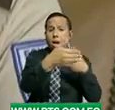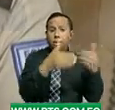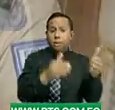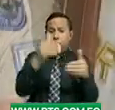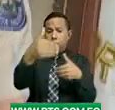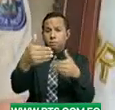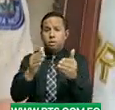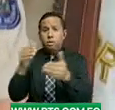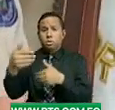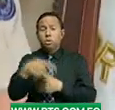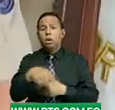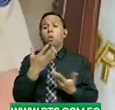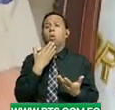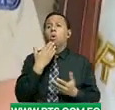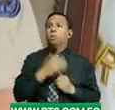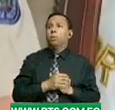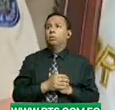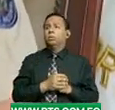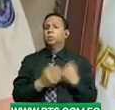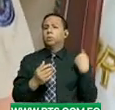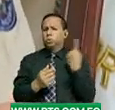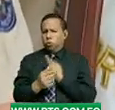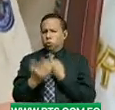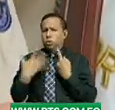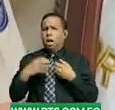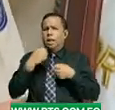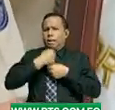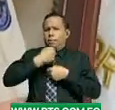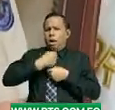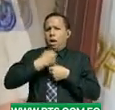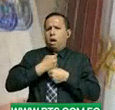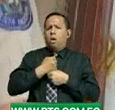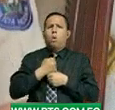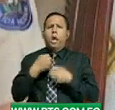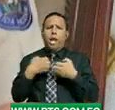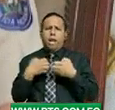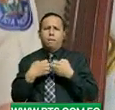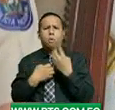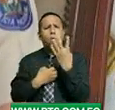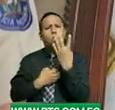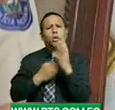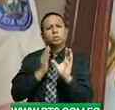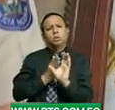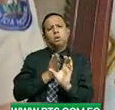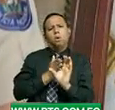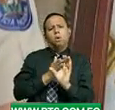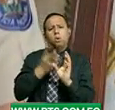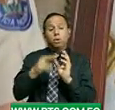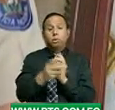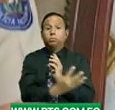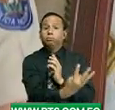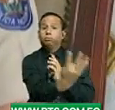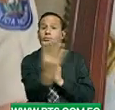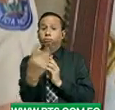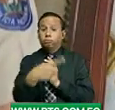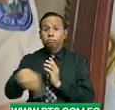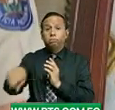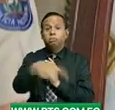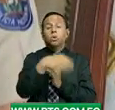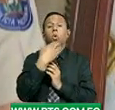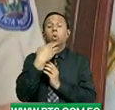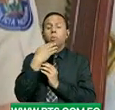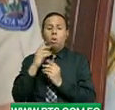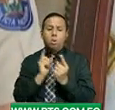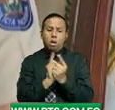¿no? Nosotros estamos trabajando en este momento con un equipo de 4 psicólogos y vamos a trabajar con los cadetes tanto de las compañías superiores para